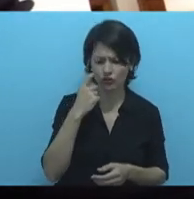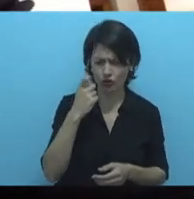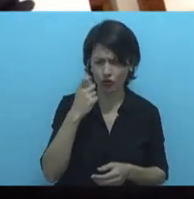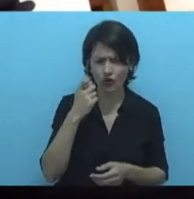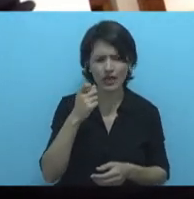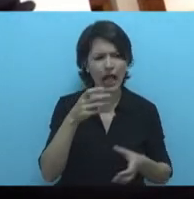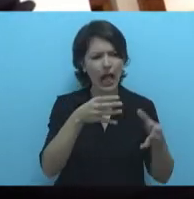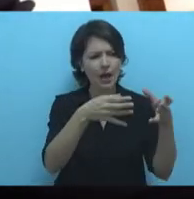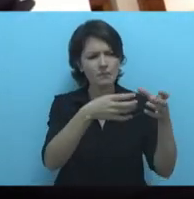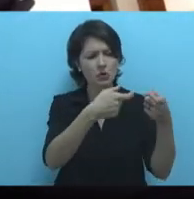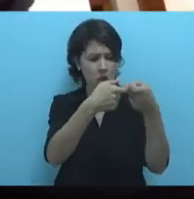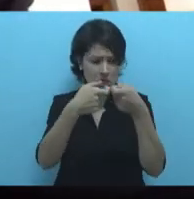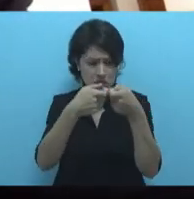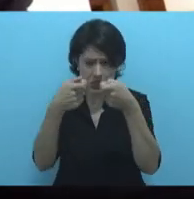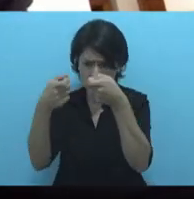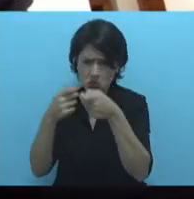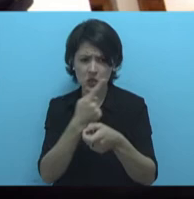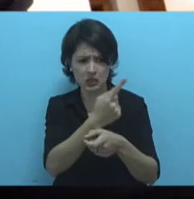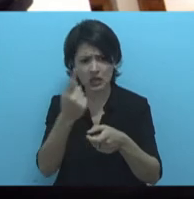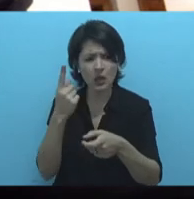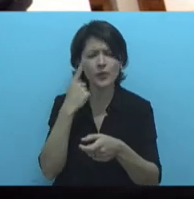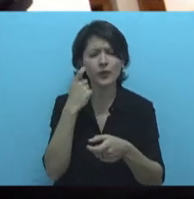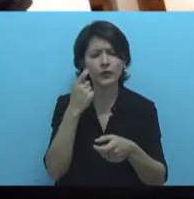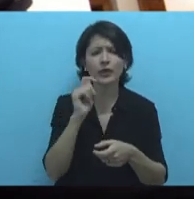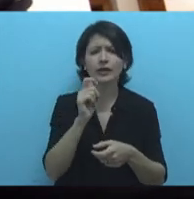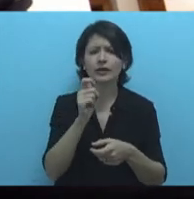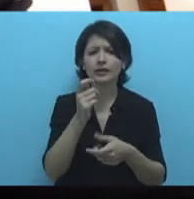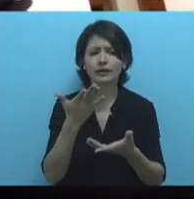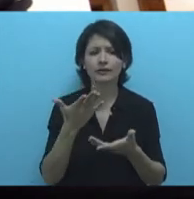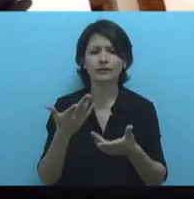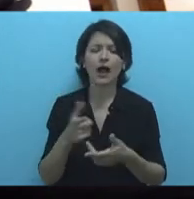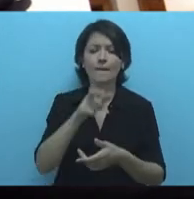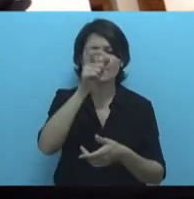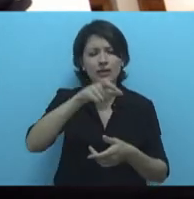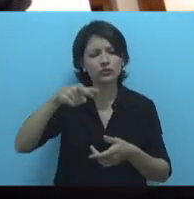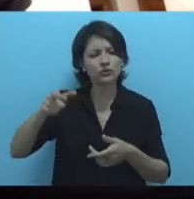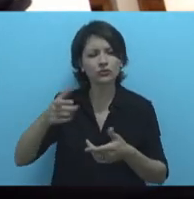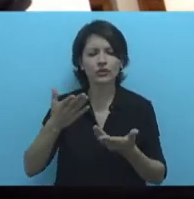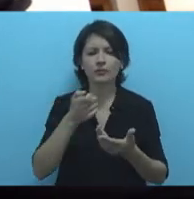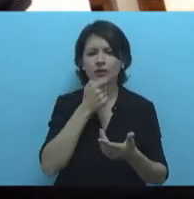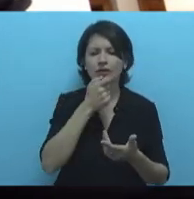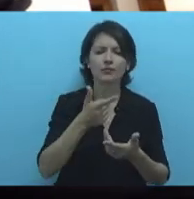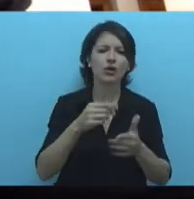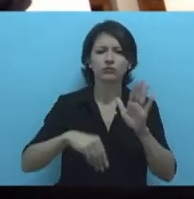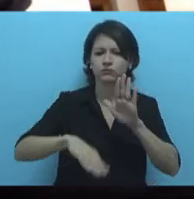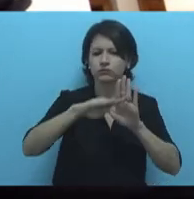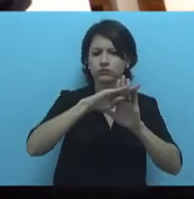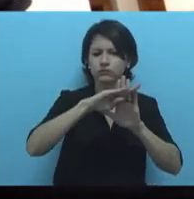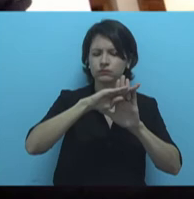organizaciones citadas y que el mismo debe generar que las mismas no cuenten con estatuto